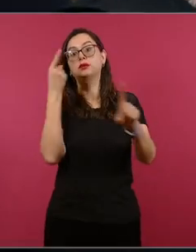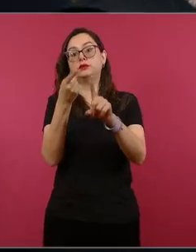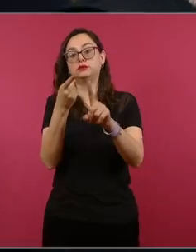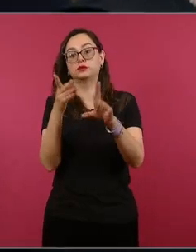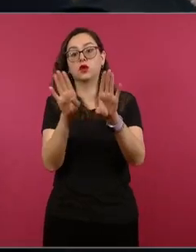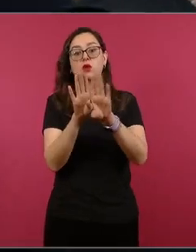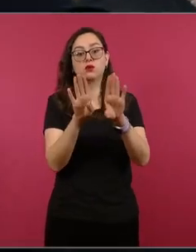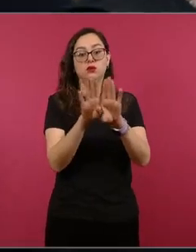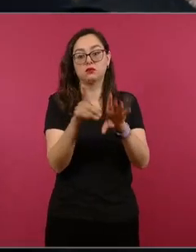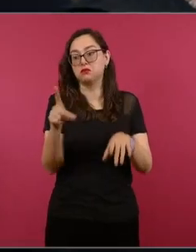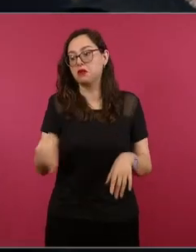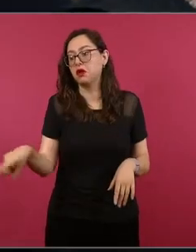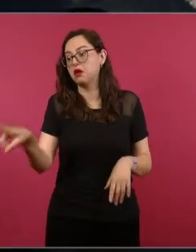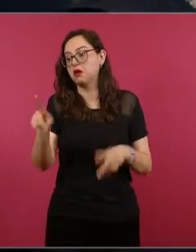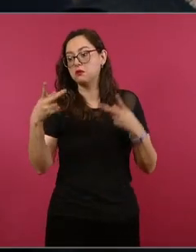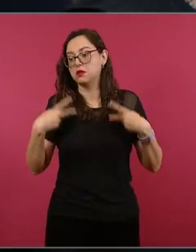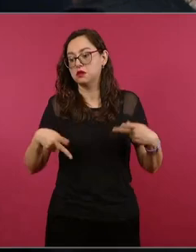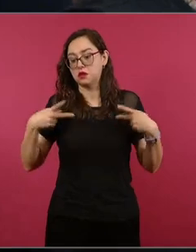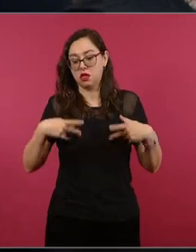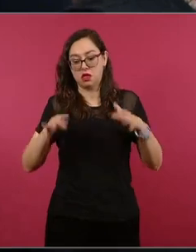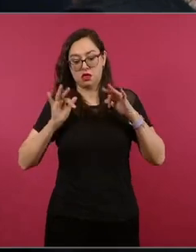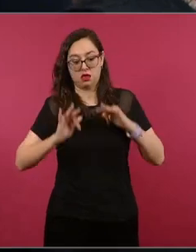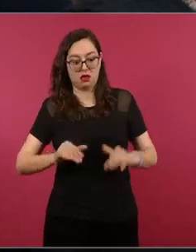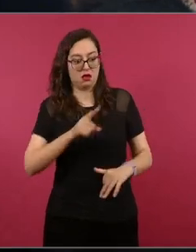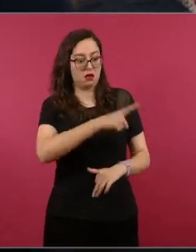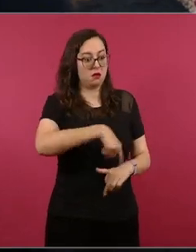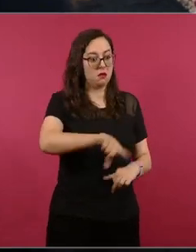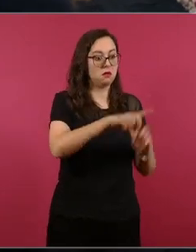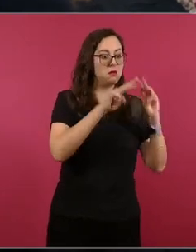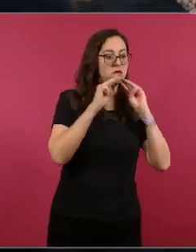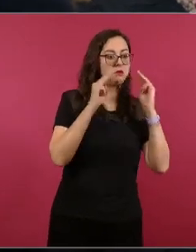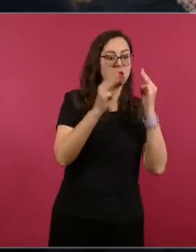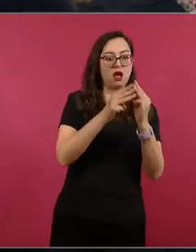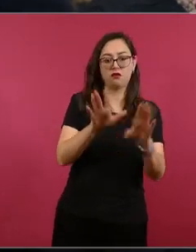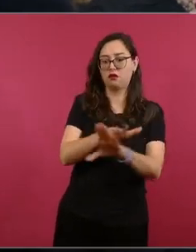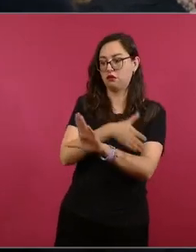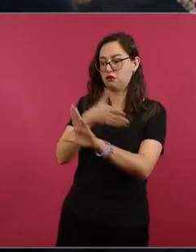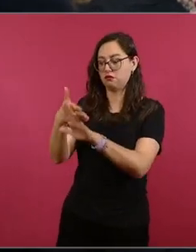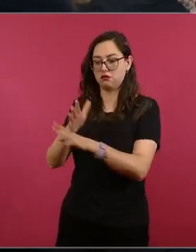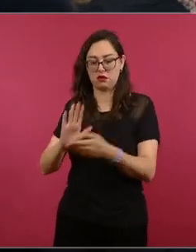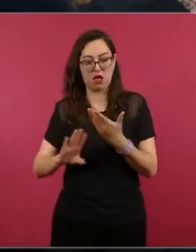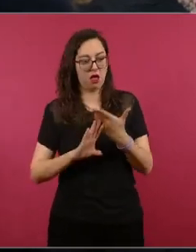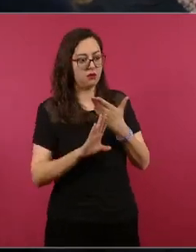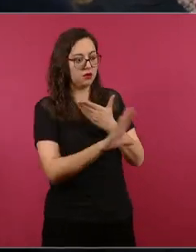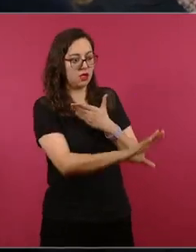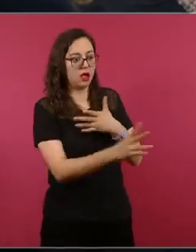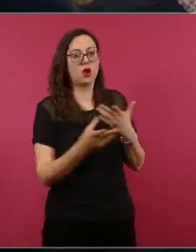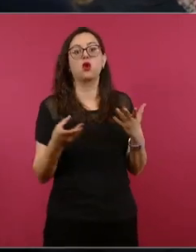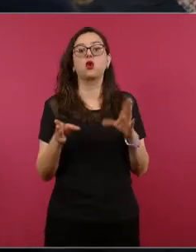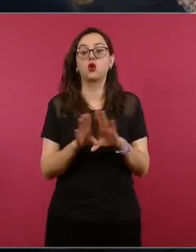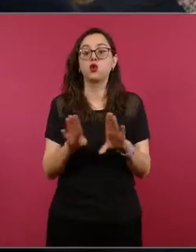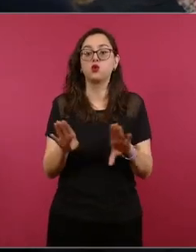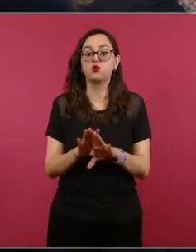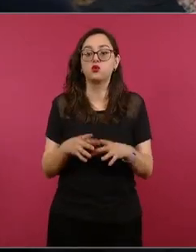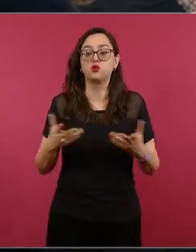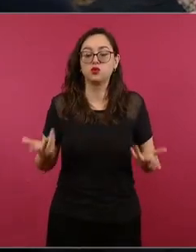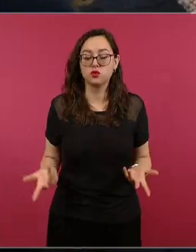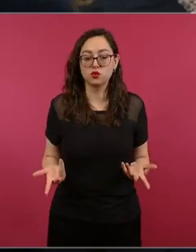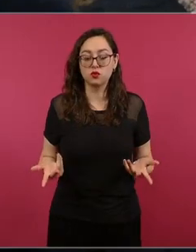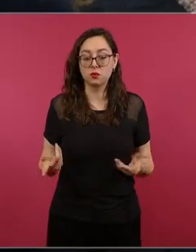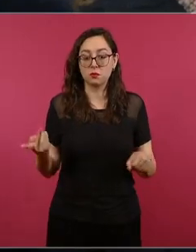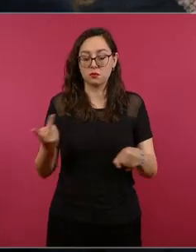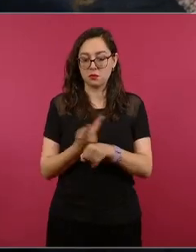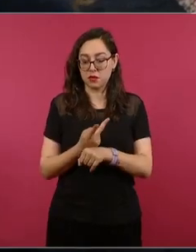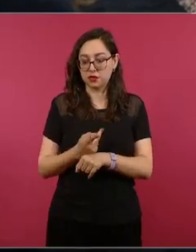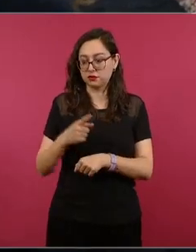hacia los civiles que no tienen nada que ver. Entonces, yo quiero preguntarle hasta dónde, mientras se avanza en la estrategia que usted está implementando, ¿hasta dónde ha